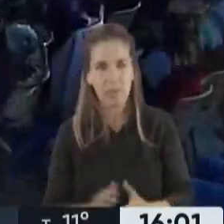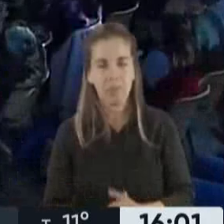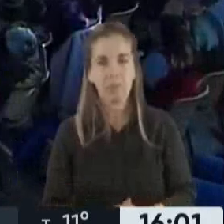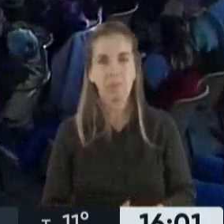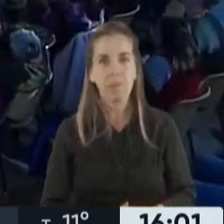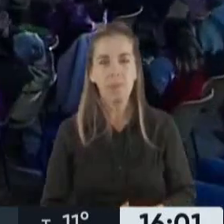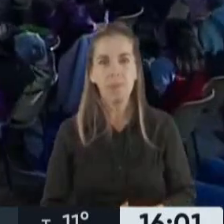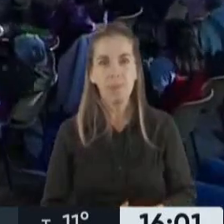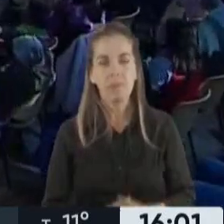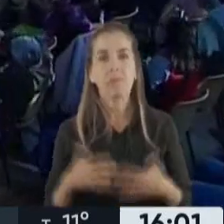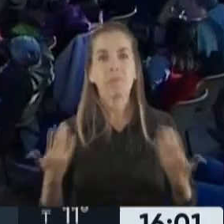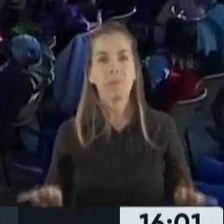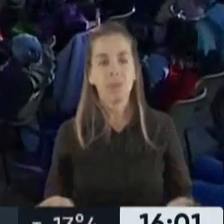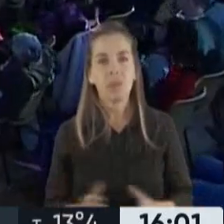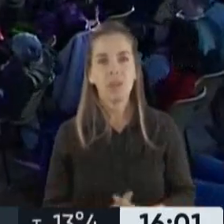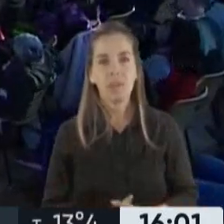Entonces,